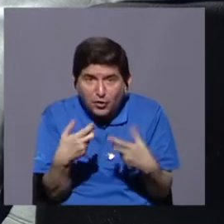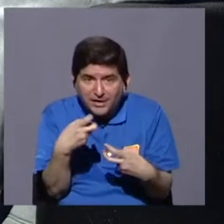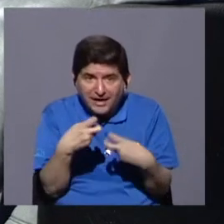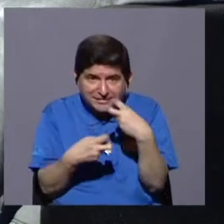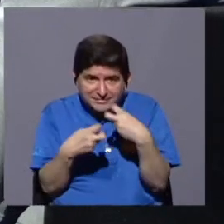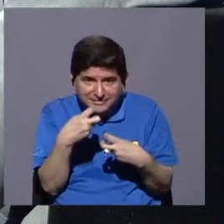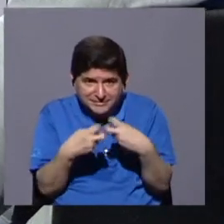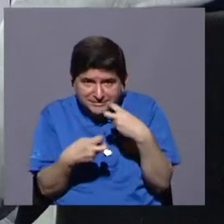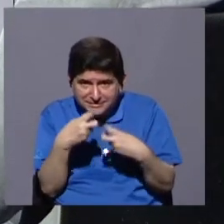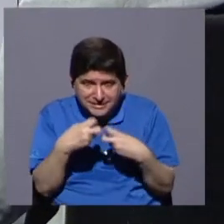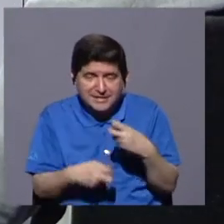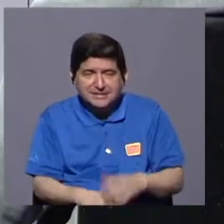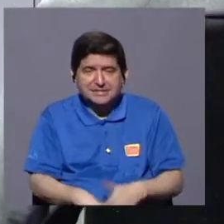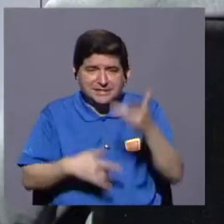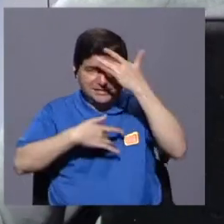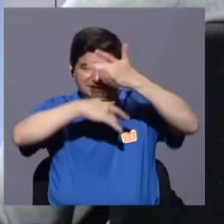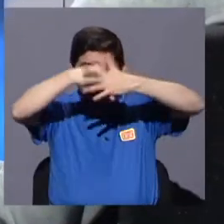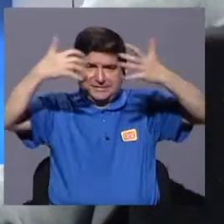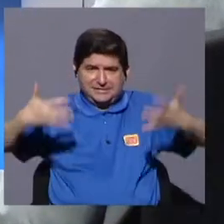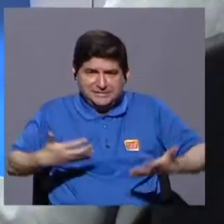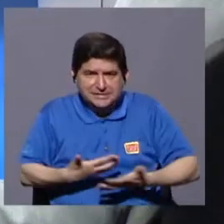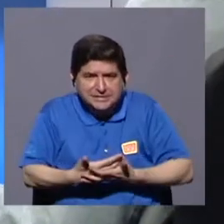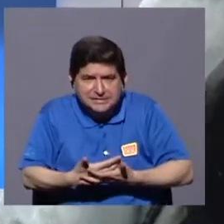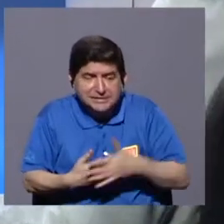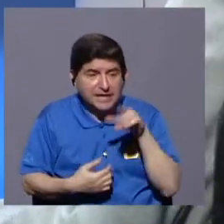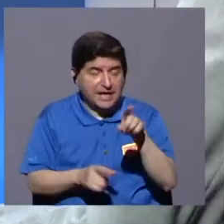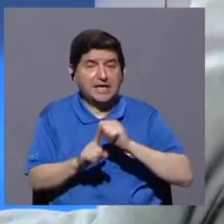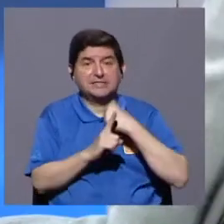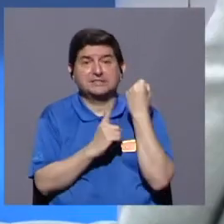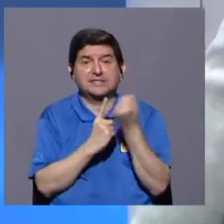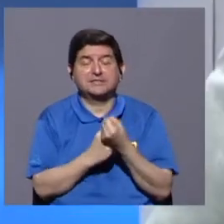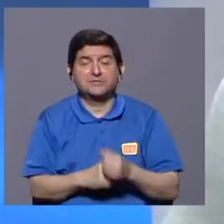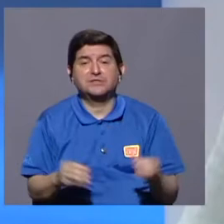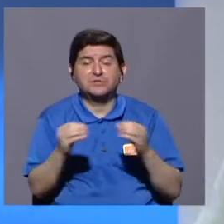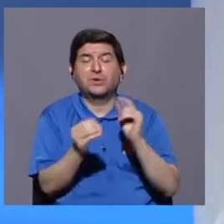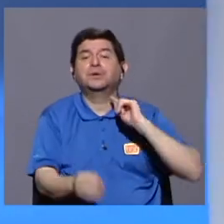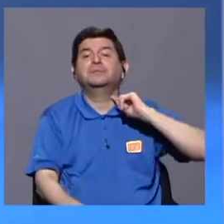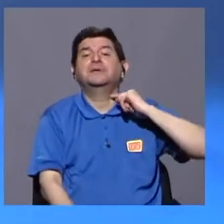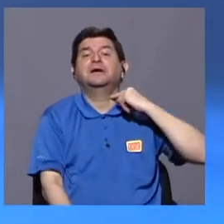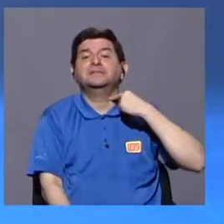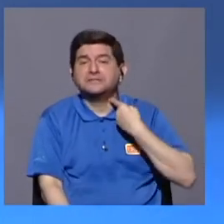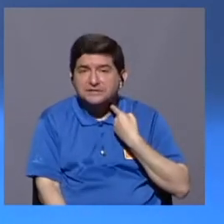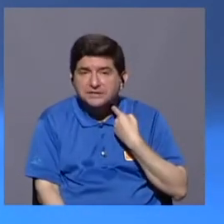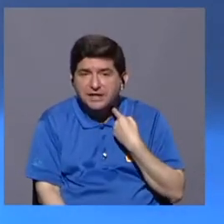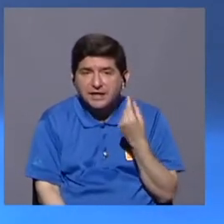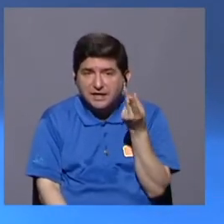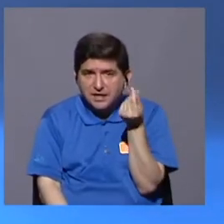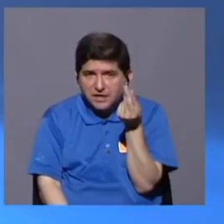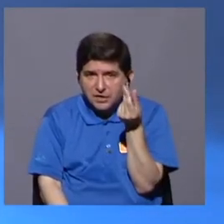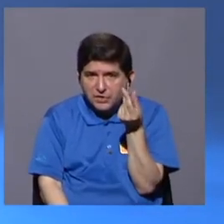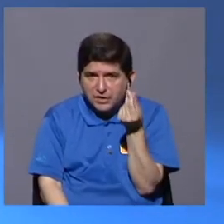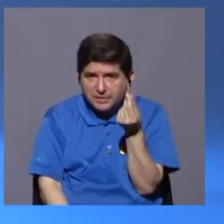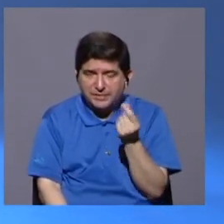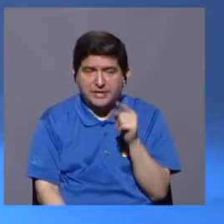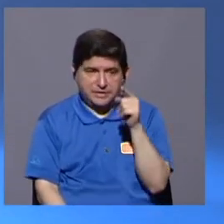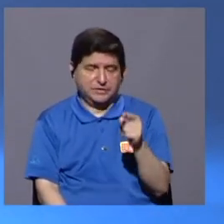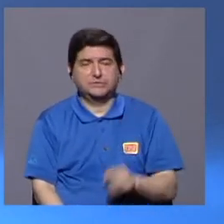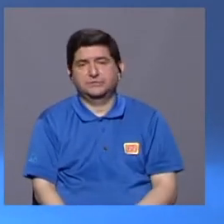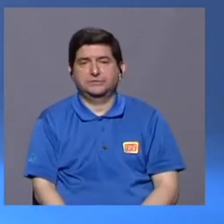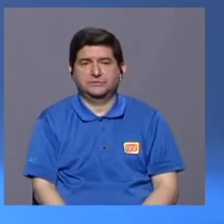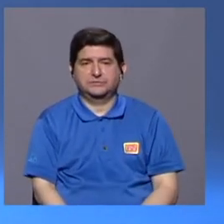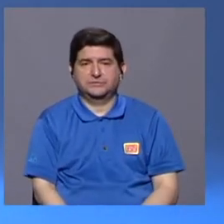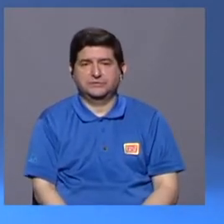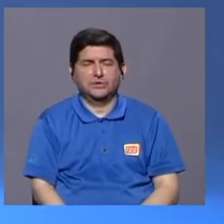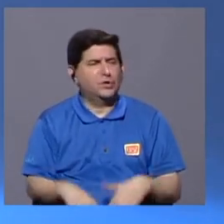crisis que generó la pandemia, eso está haciendo que se encarezcan los precios de estos productos. Entonces